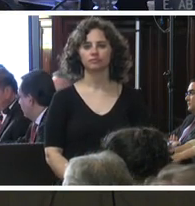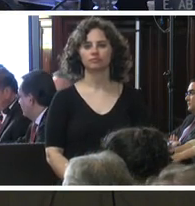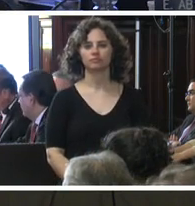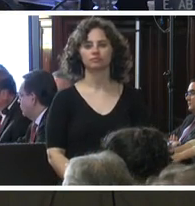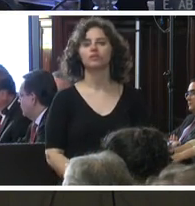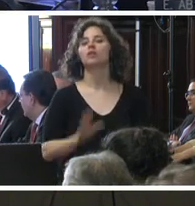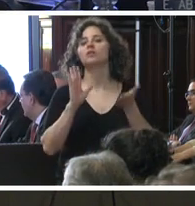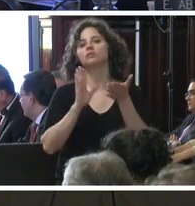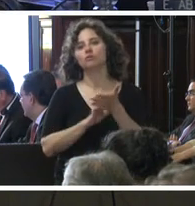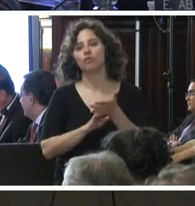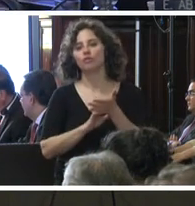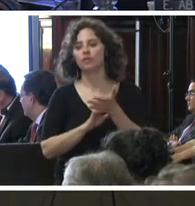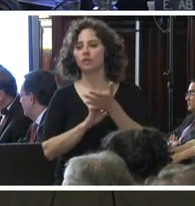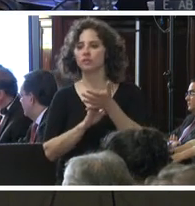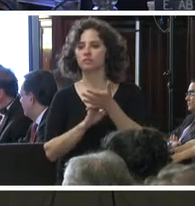Con respecto a...